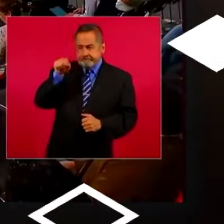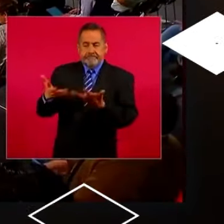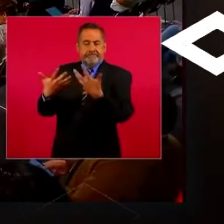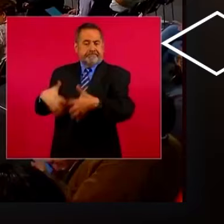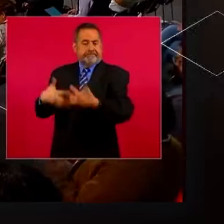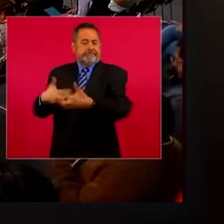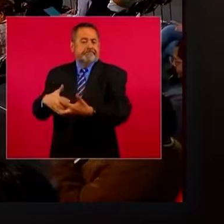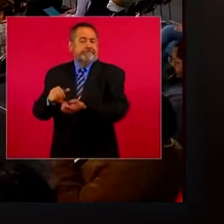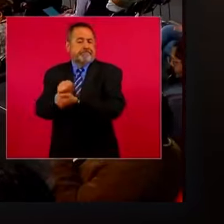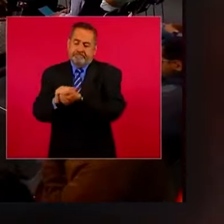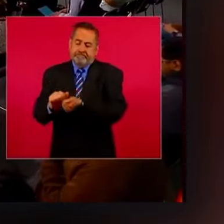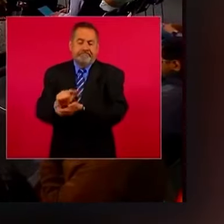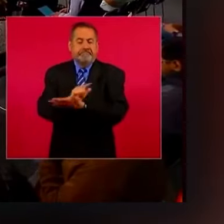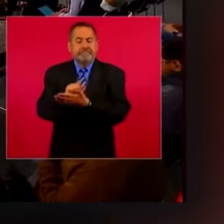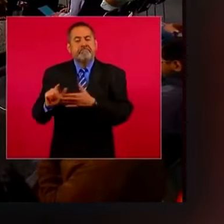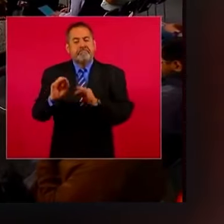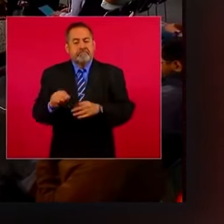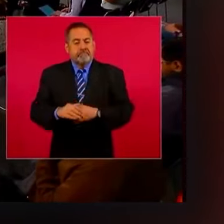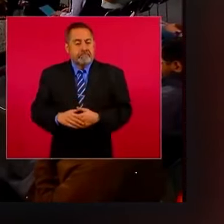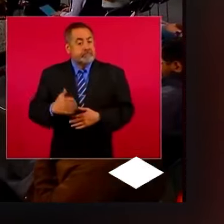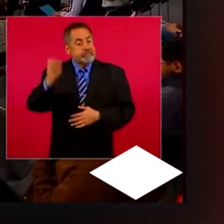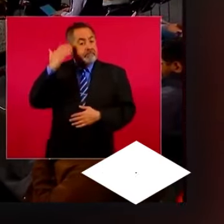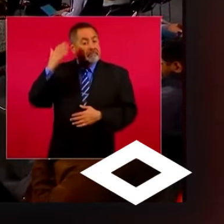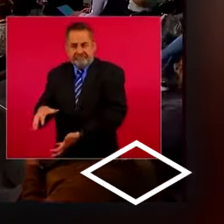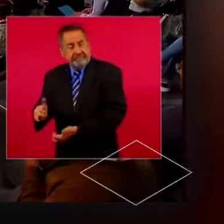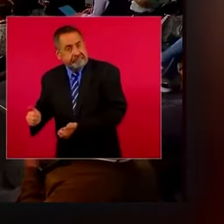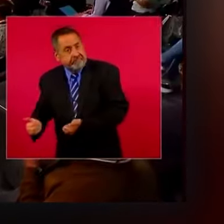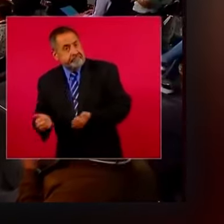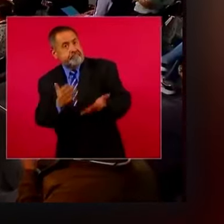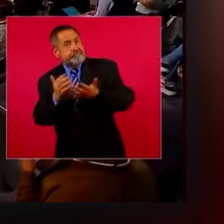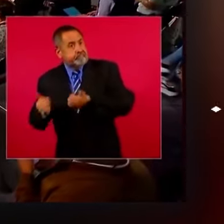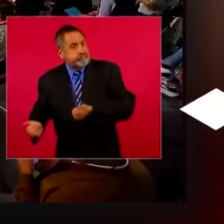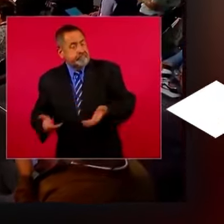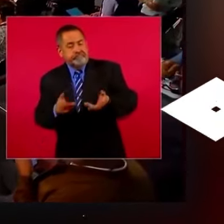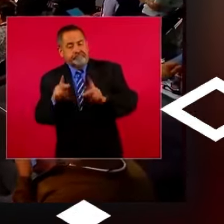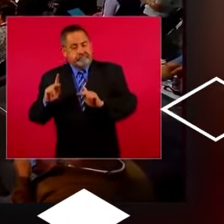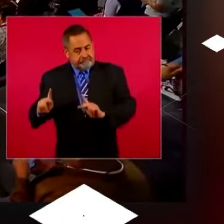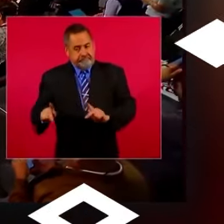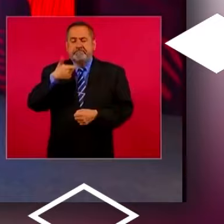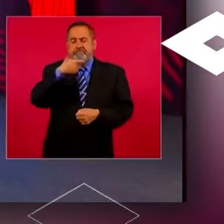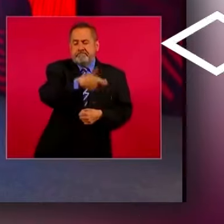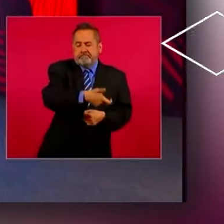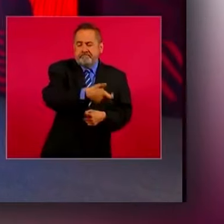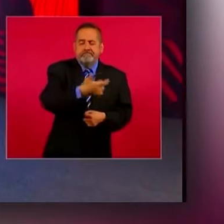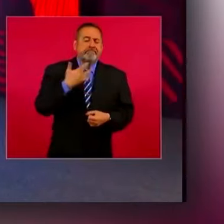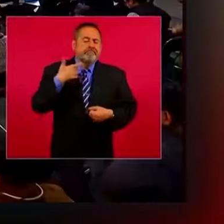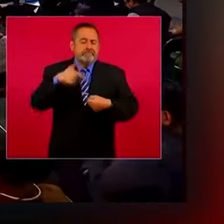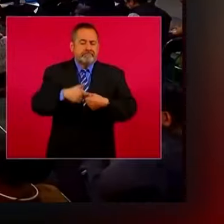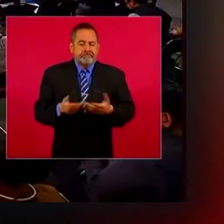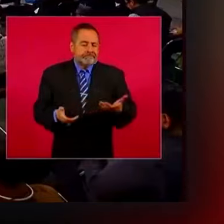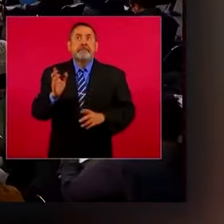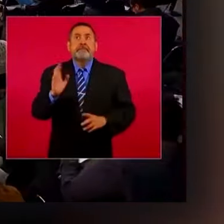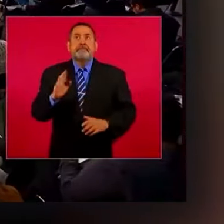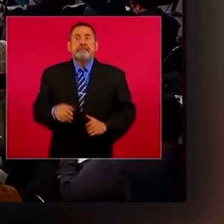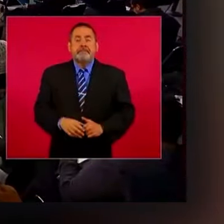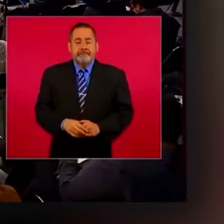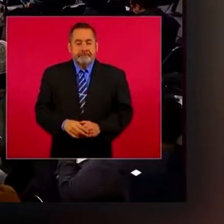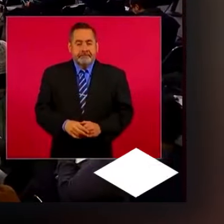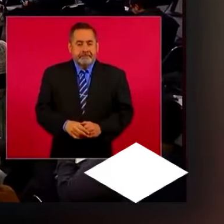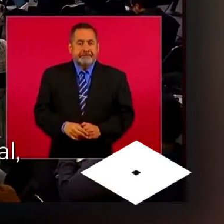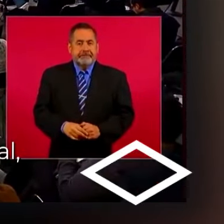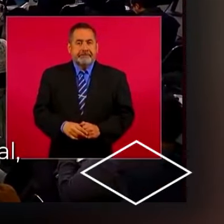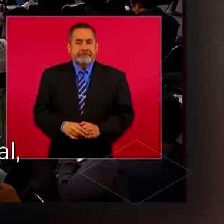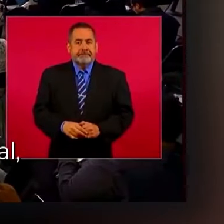refinerías. Porque antes se vendía petróleo crudo y comprábamos gasolinas. ¿Saben desde cuándo?